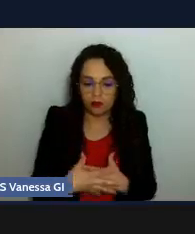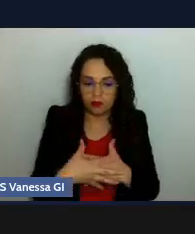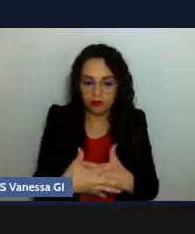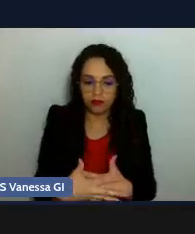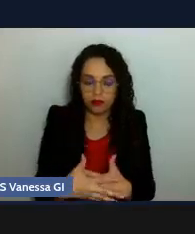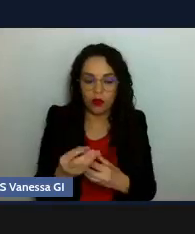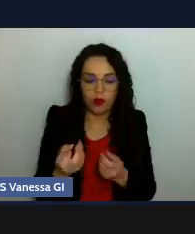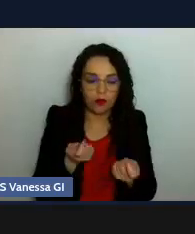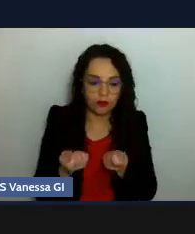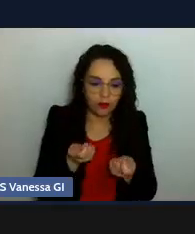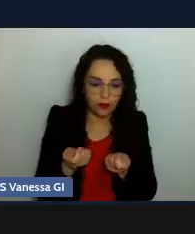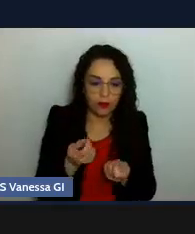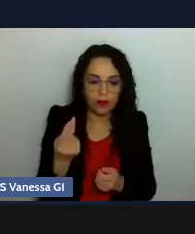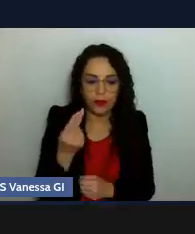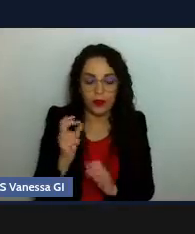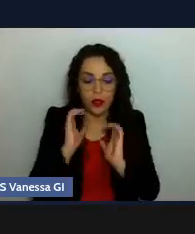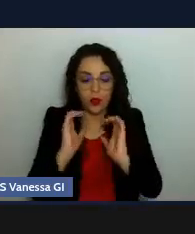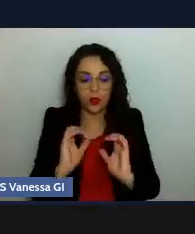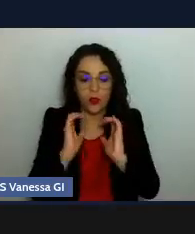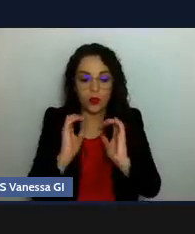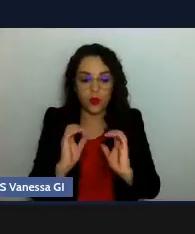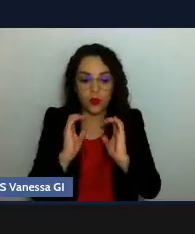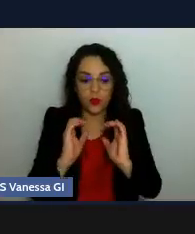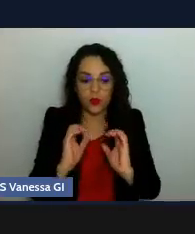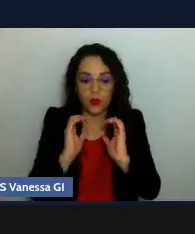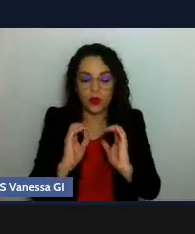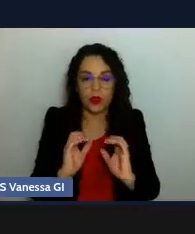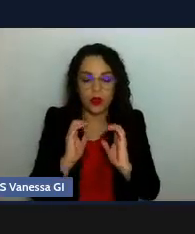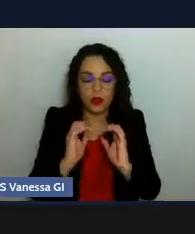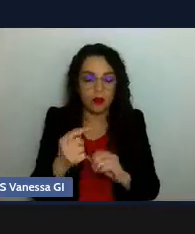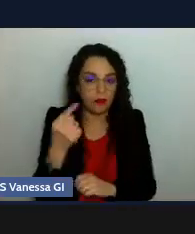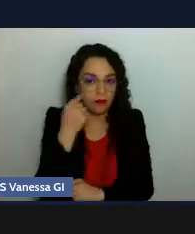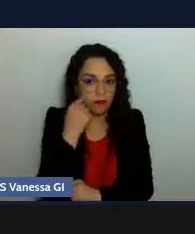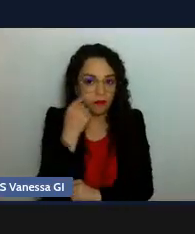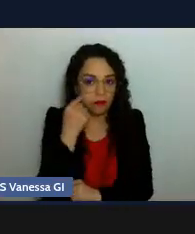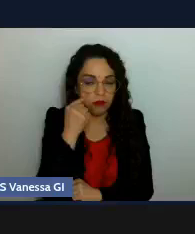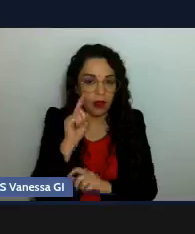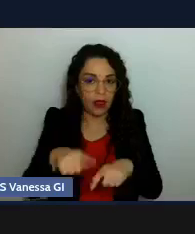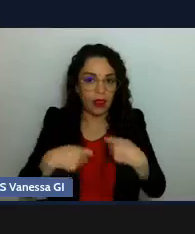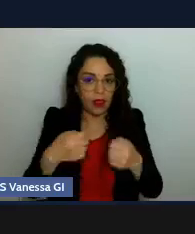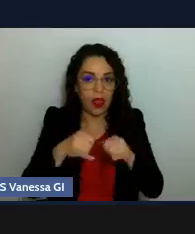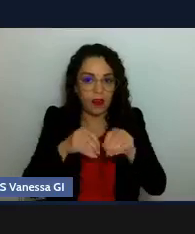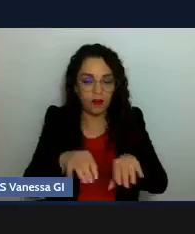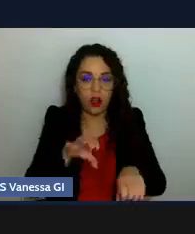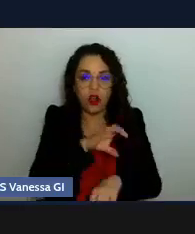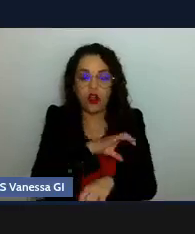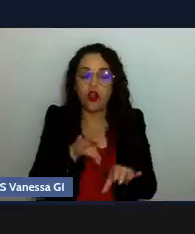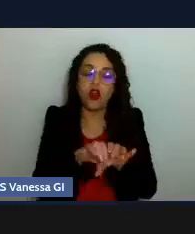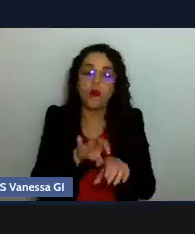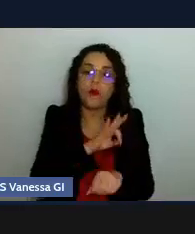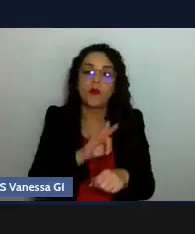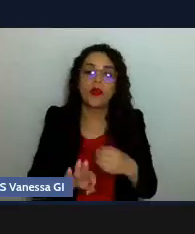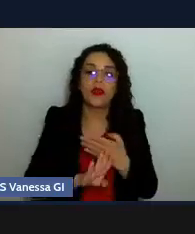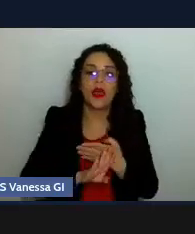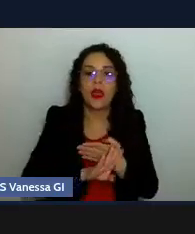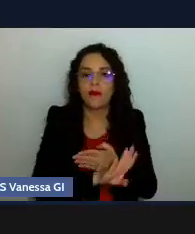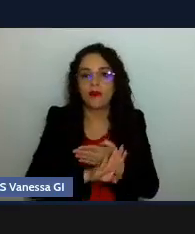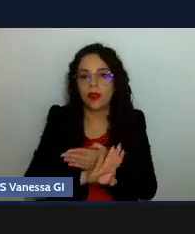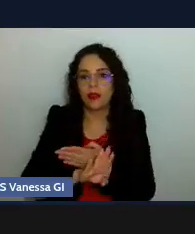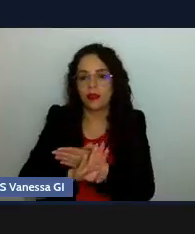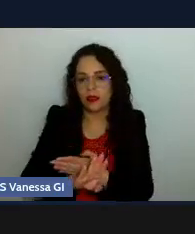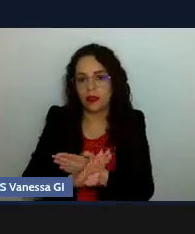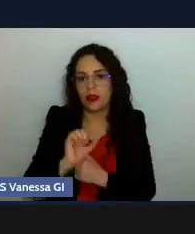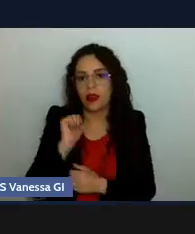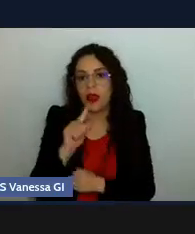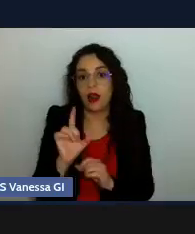cuidado de su sexualidad y se les informa sobre prevenir incluso algún incidente, ¿no?